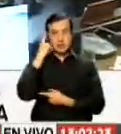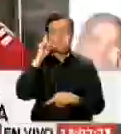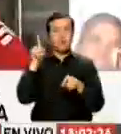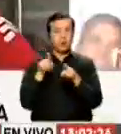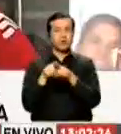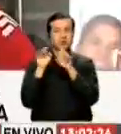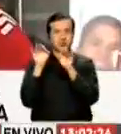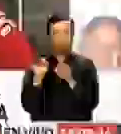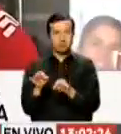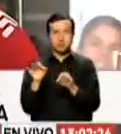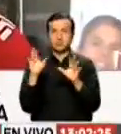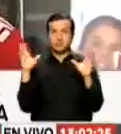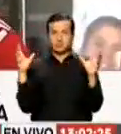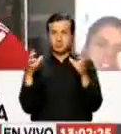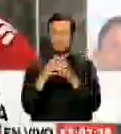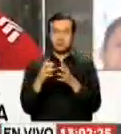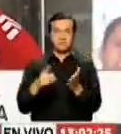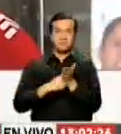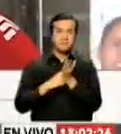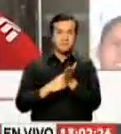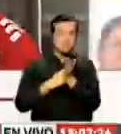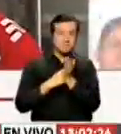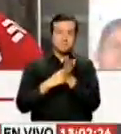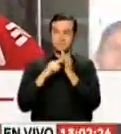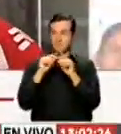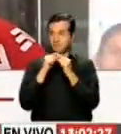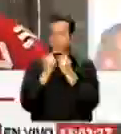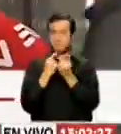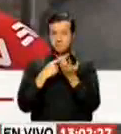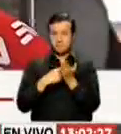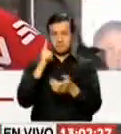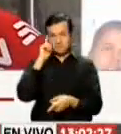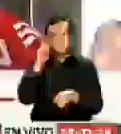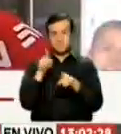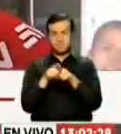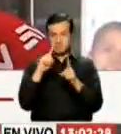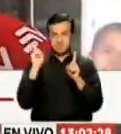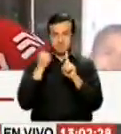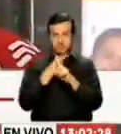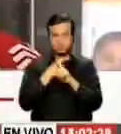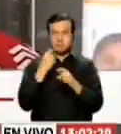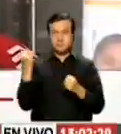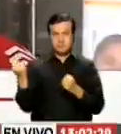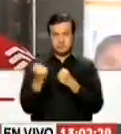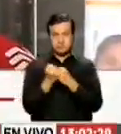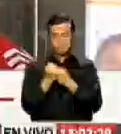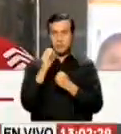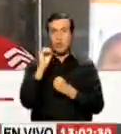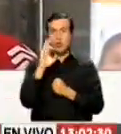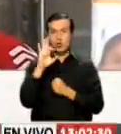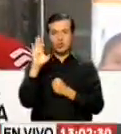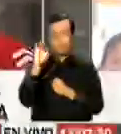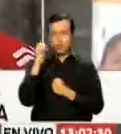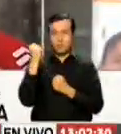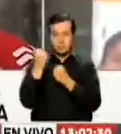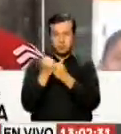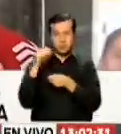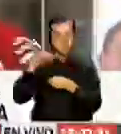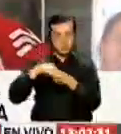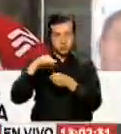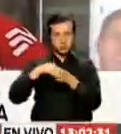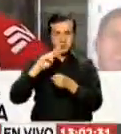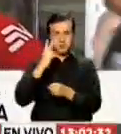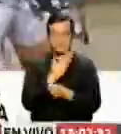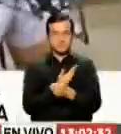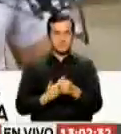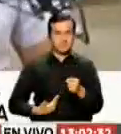definida. Efectivamente, hemos hablado al interior del movimiento y hemos decidido apoyar al primero de la terna el día de mañana para la votación del